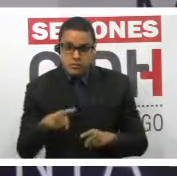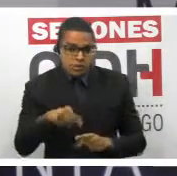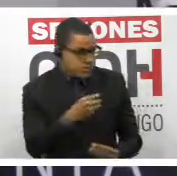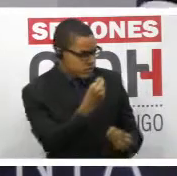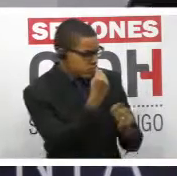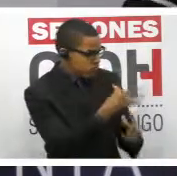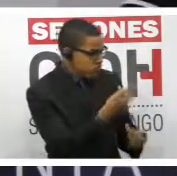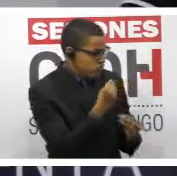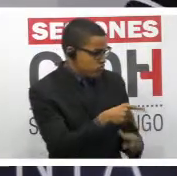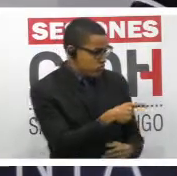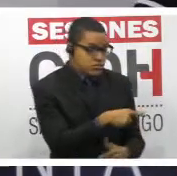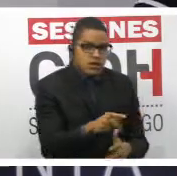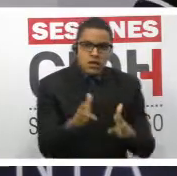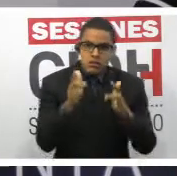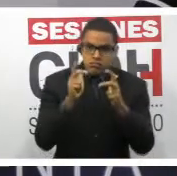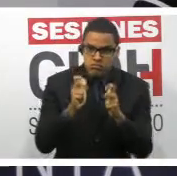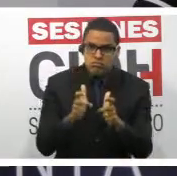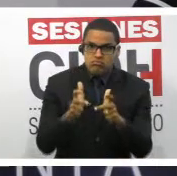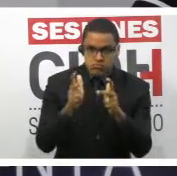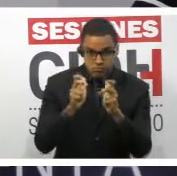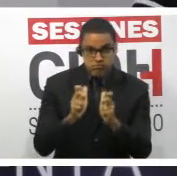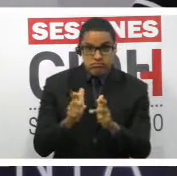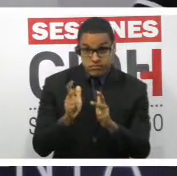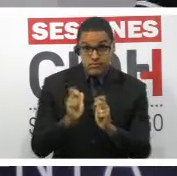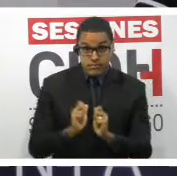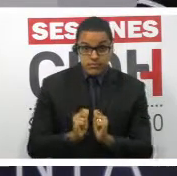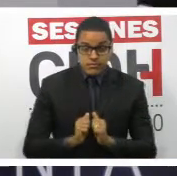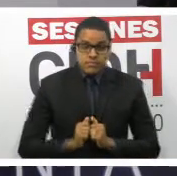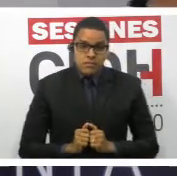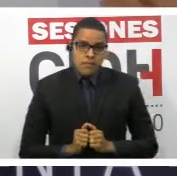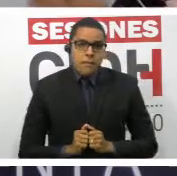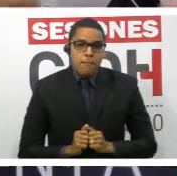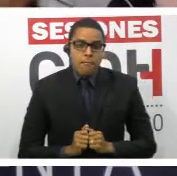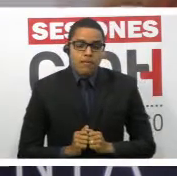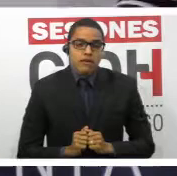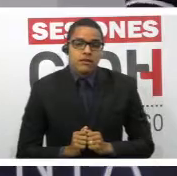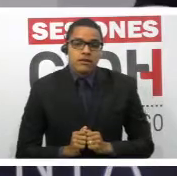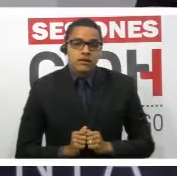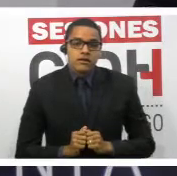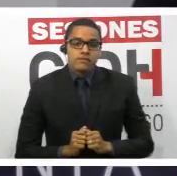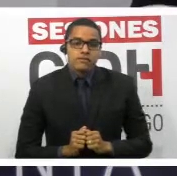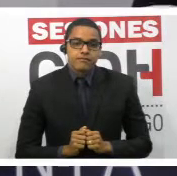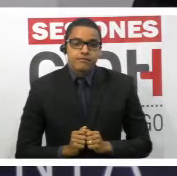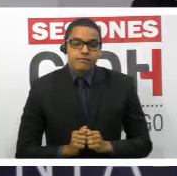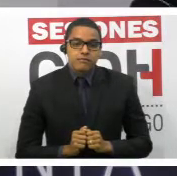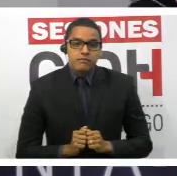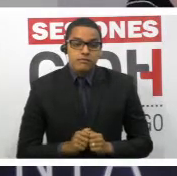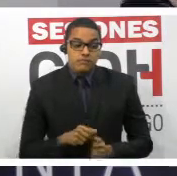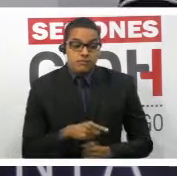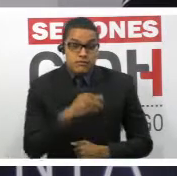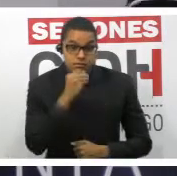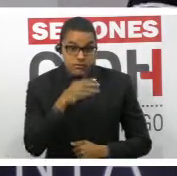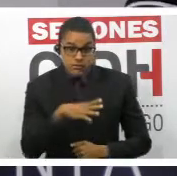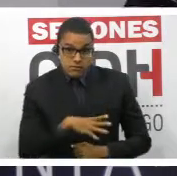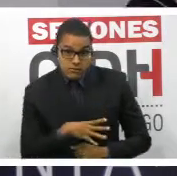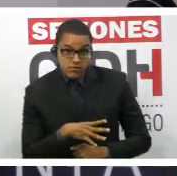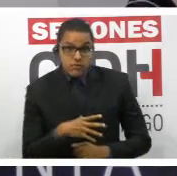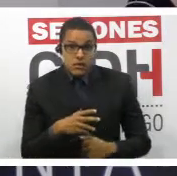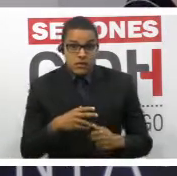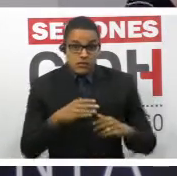de polvo incluso antes abilities en de marcas de israel lesiones e incluso falsas